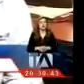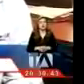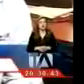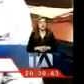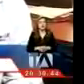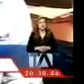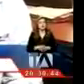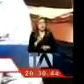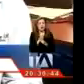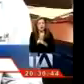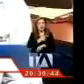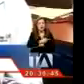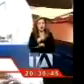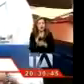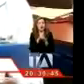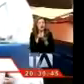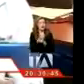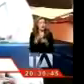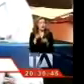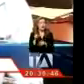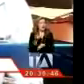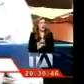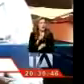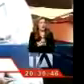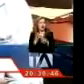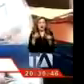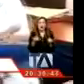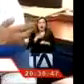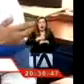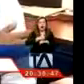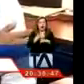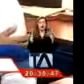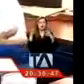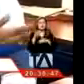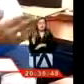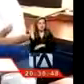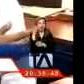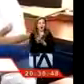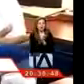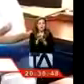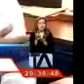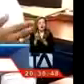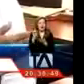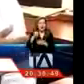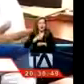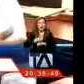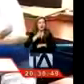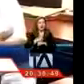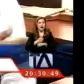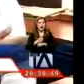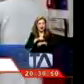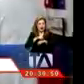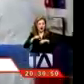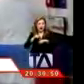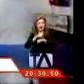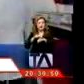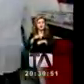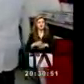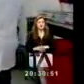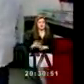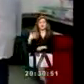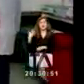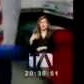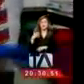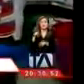que trabajan esos días. Entonces, pero por ahora todavía no está autorizada. La semana pasada sí estaba realizándose la cirugía. Y también reclaman